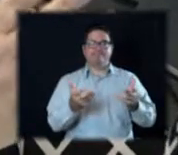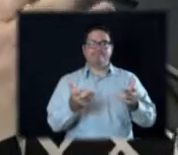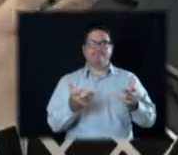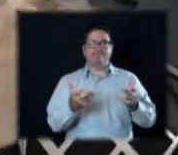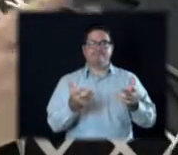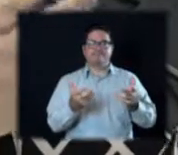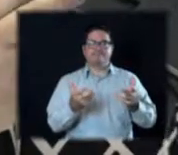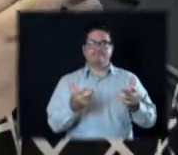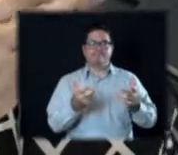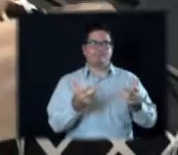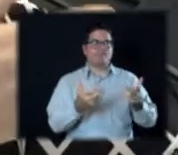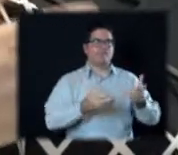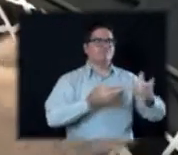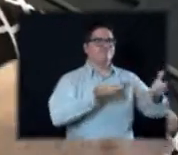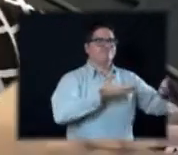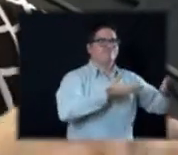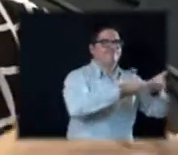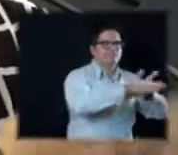me parece que en